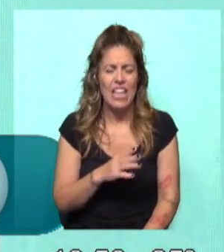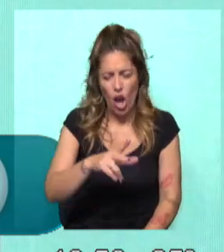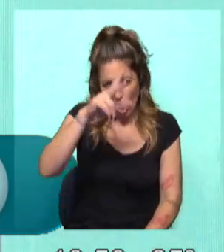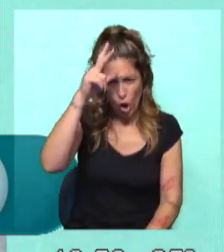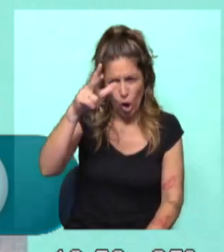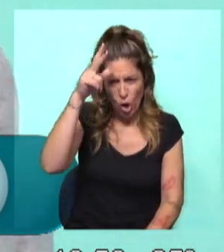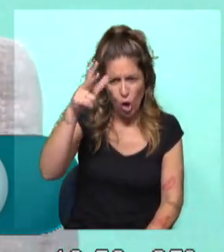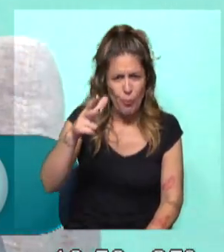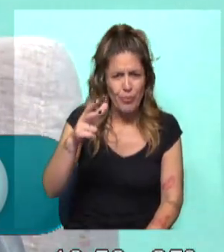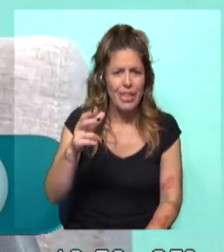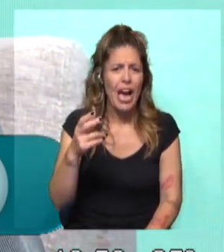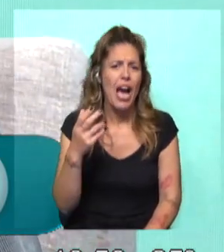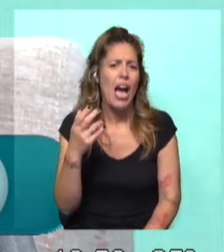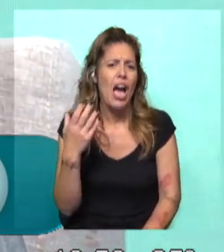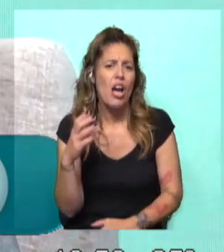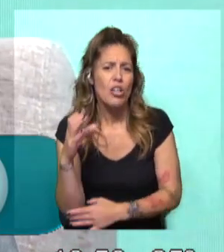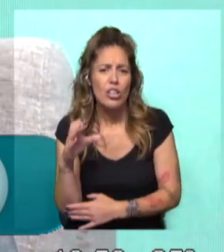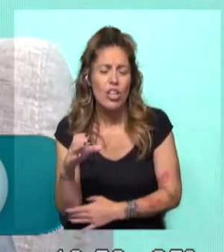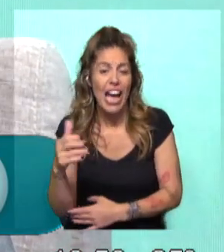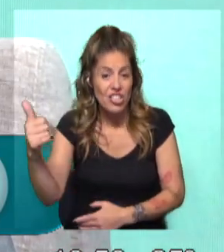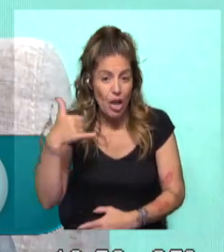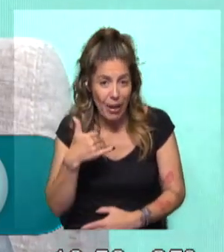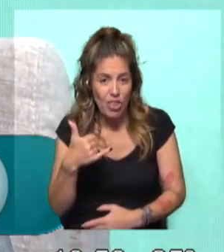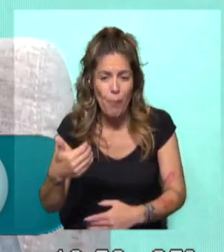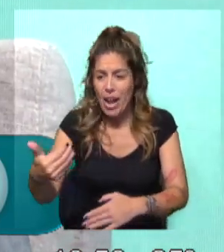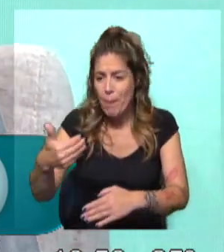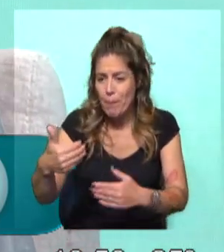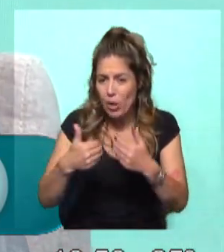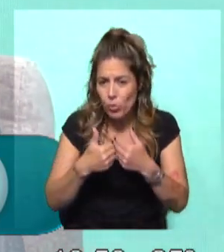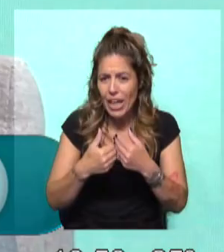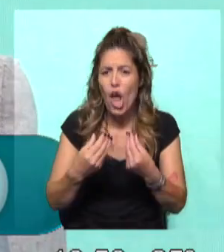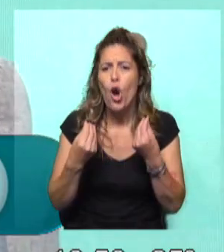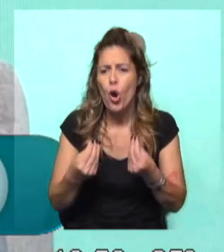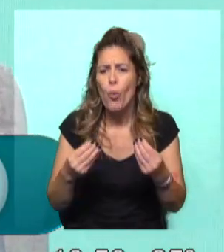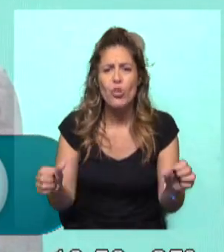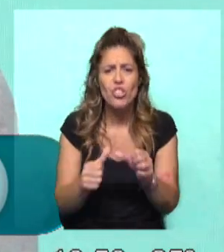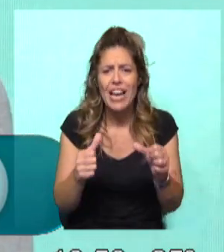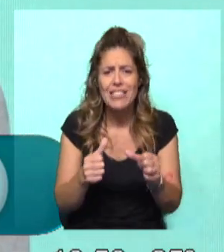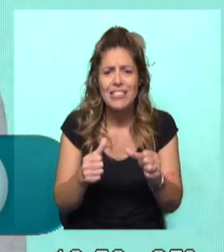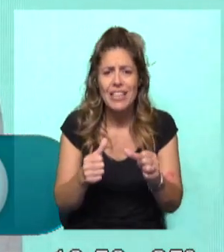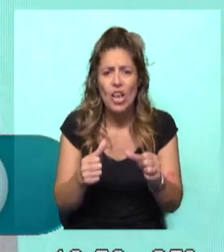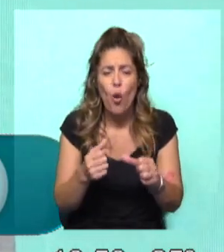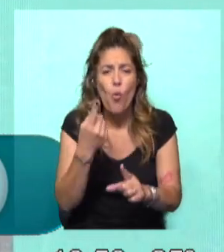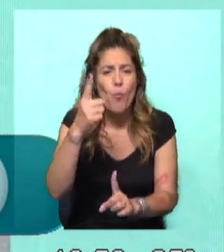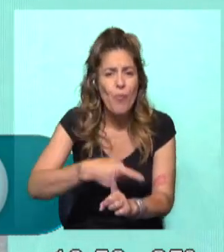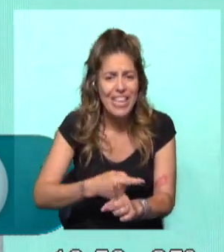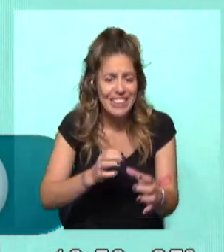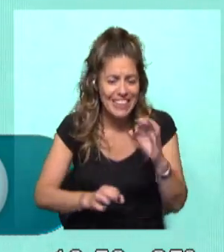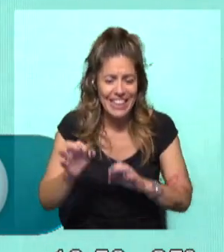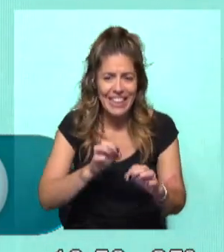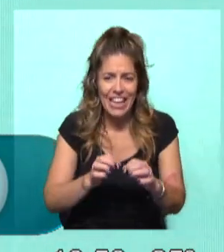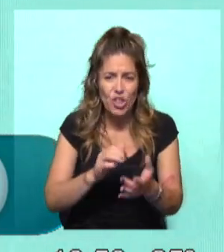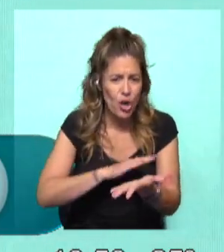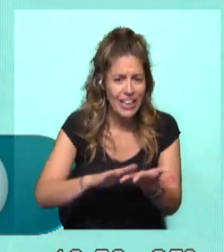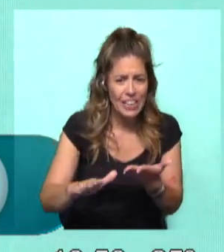han preguntado cómo se financia esto. ¿Cómo es posible que sea un mes de teatro gratuito con